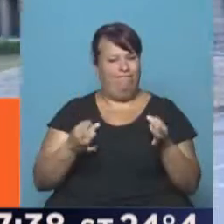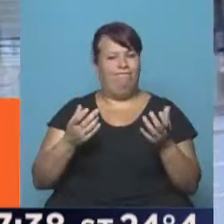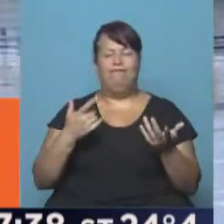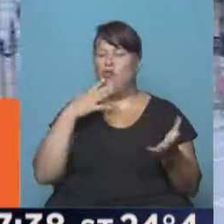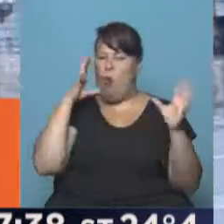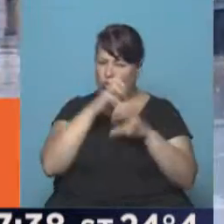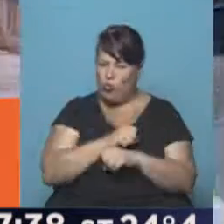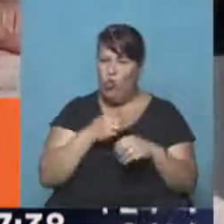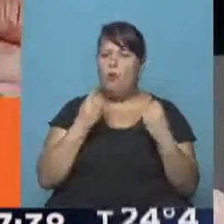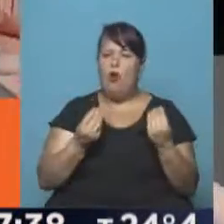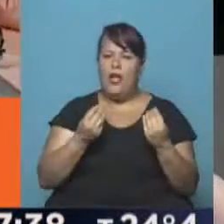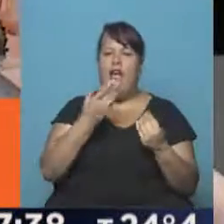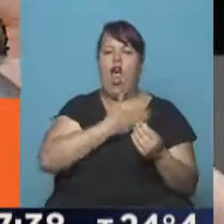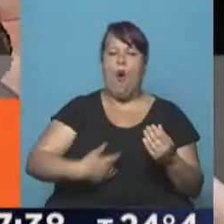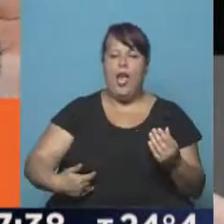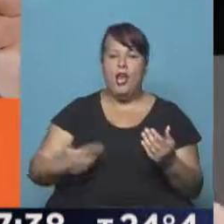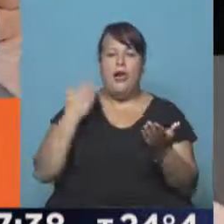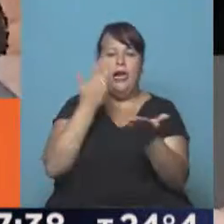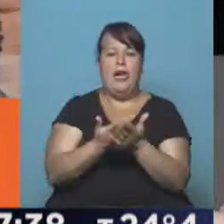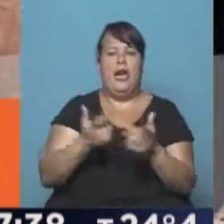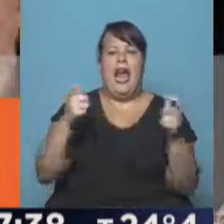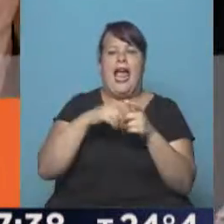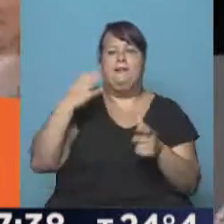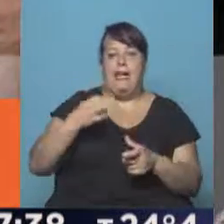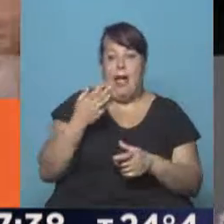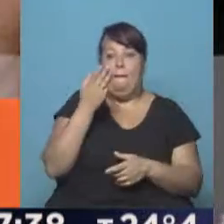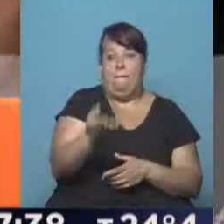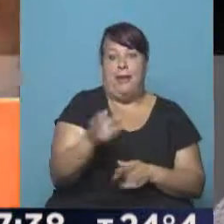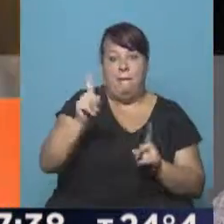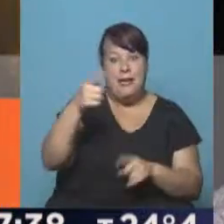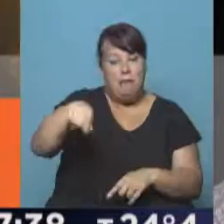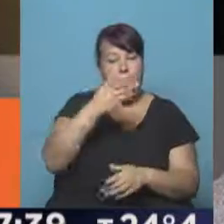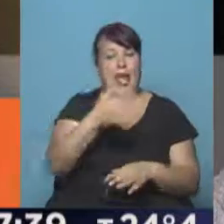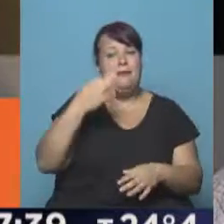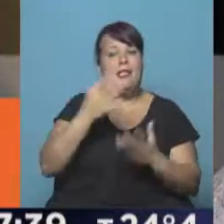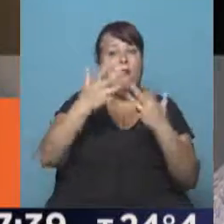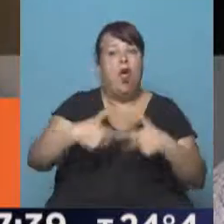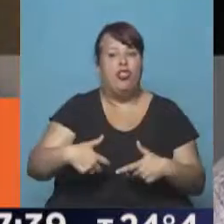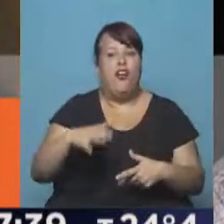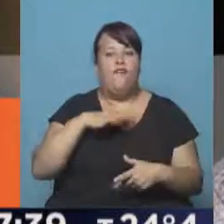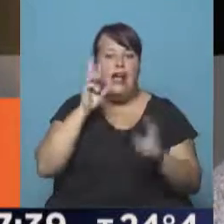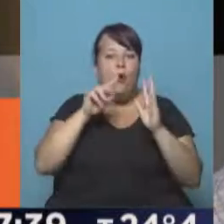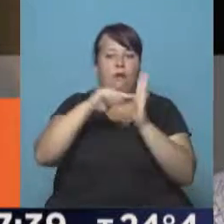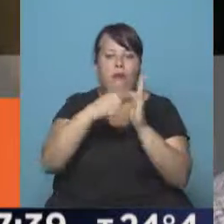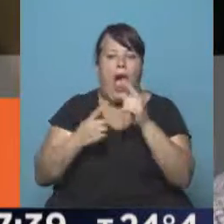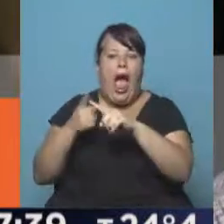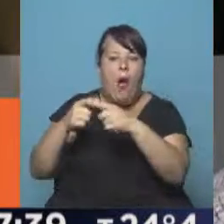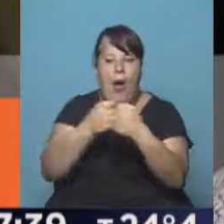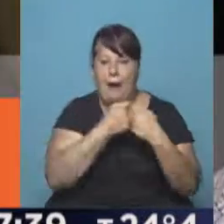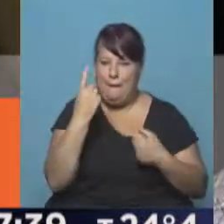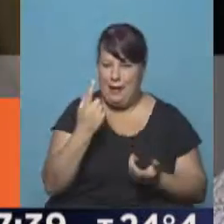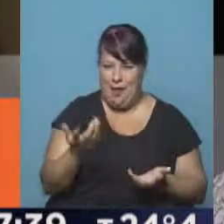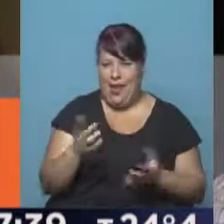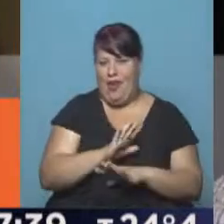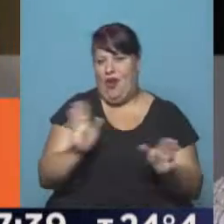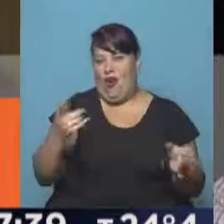comprende mucho por qué el Ejecutivo envió a sesiones extraordinarias por pedido, digamos, por planteo de ellos mismos, un proyecto sin haber construido los consensos necesarios. Básicamente,